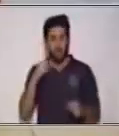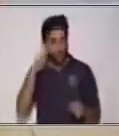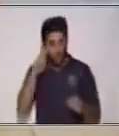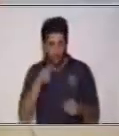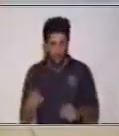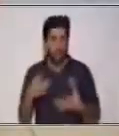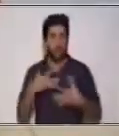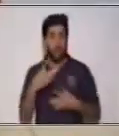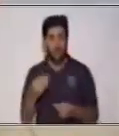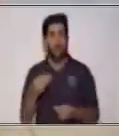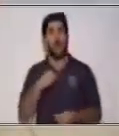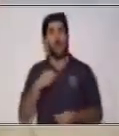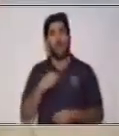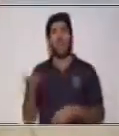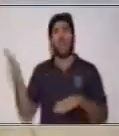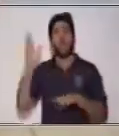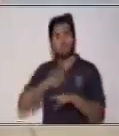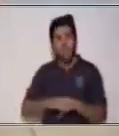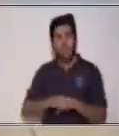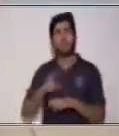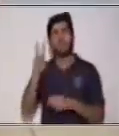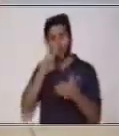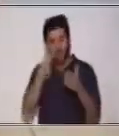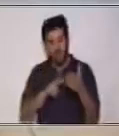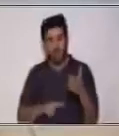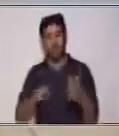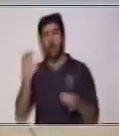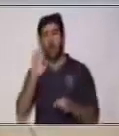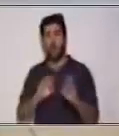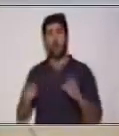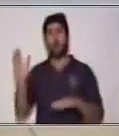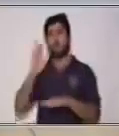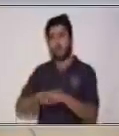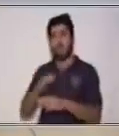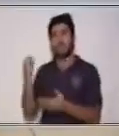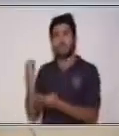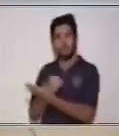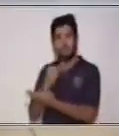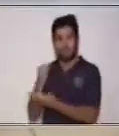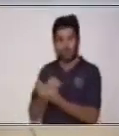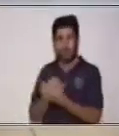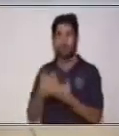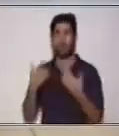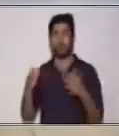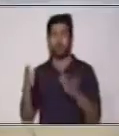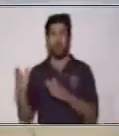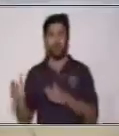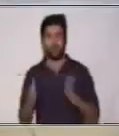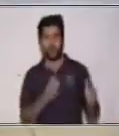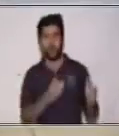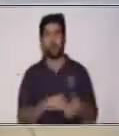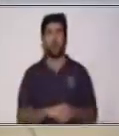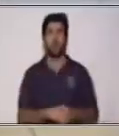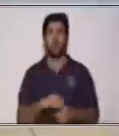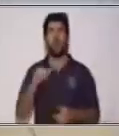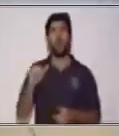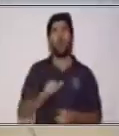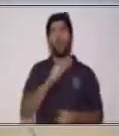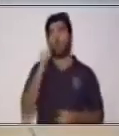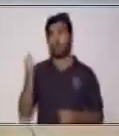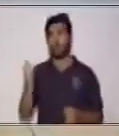motivacional para que en casita tú sigas investigando. Muy bien. ¿Qué otra característica